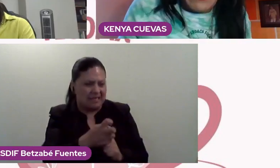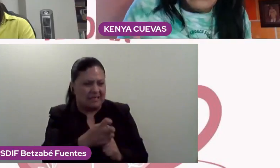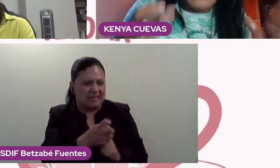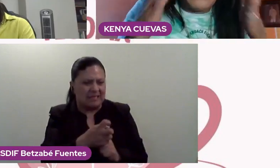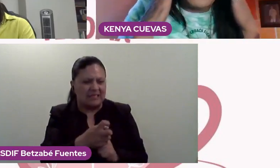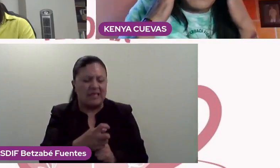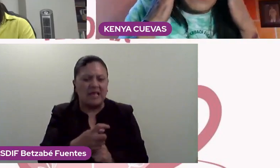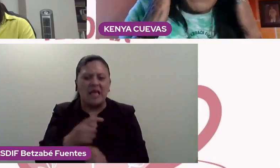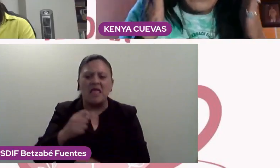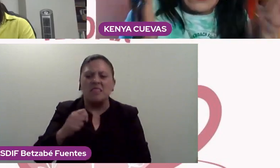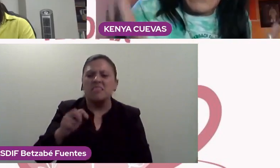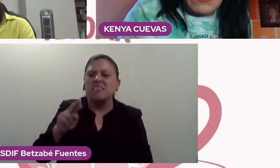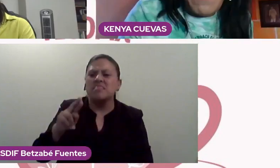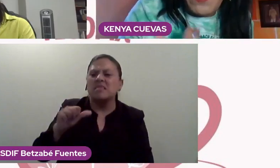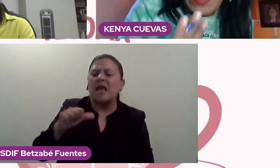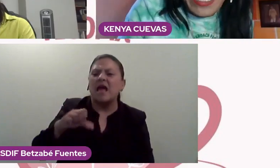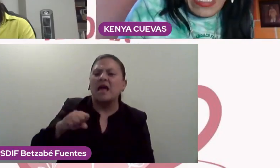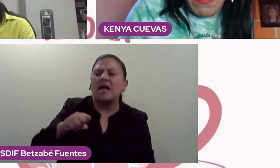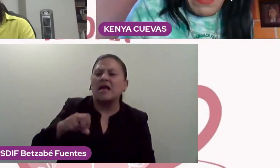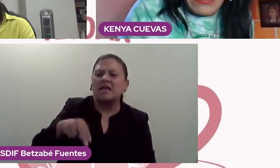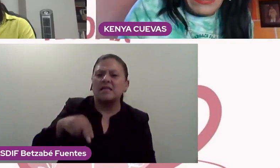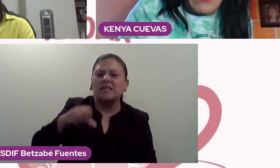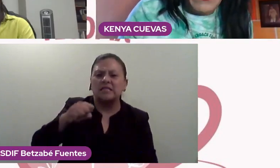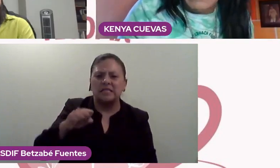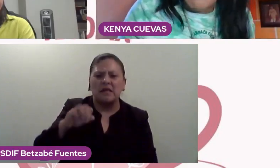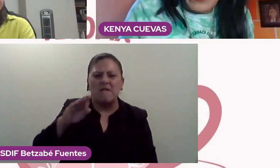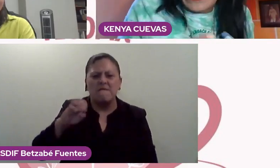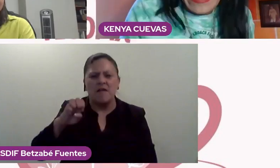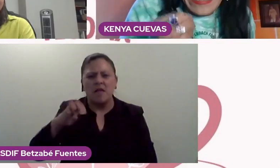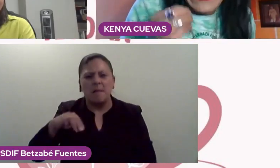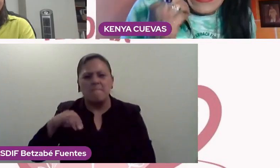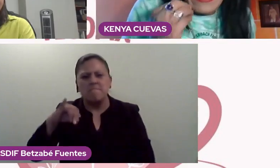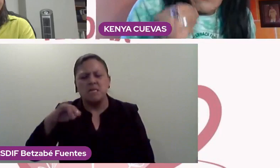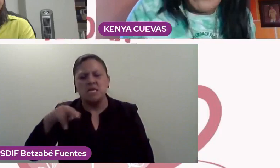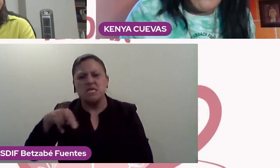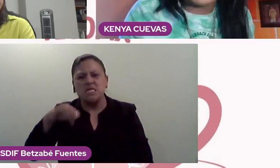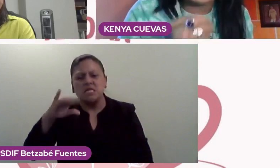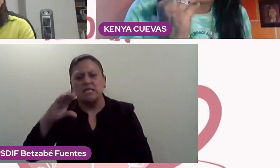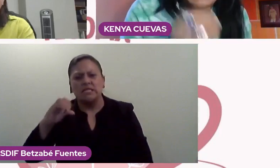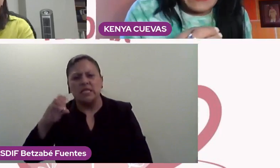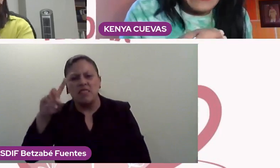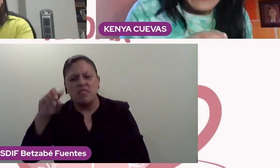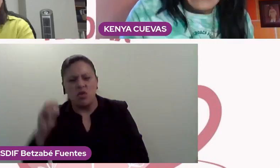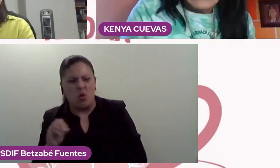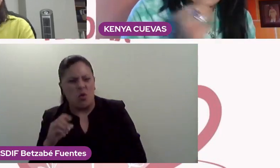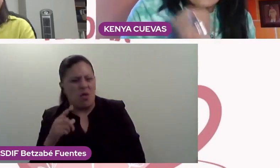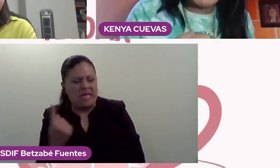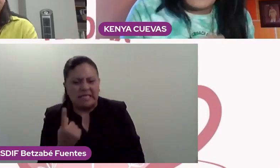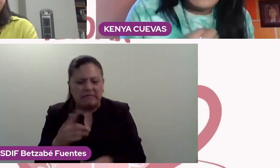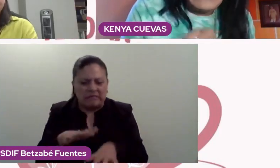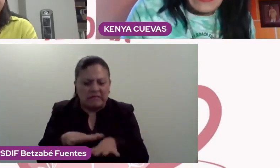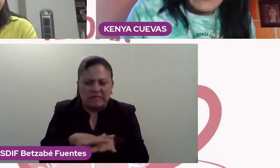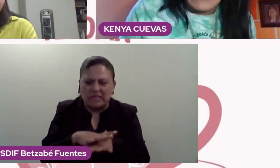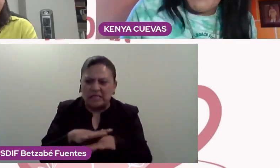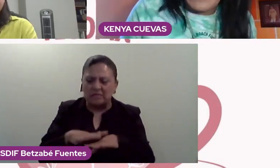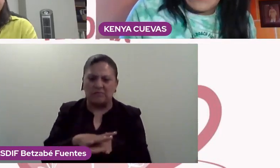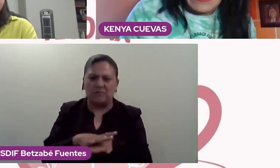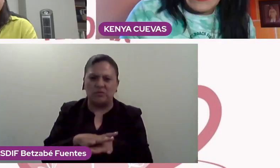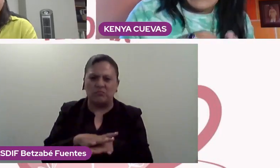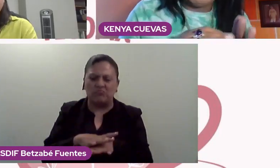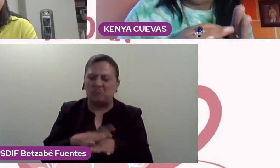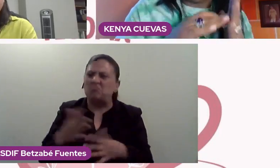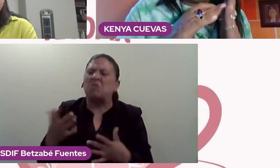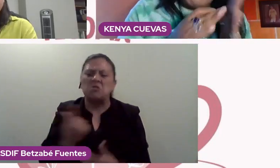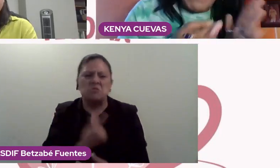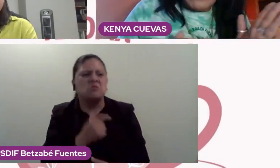ese momento. Los medios de comunicación decían, ¿por qué transfeminicidio? Porque es el asesinato a una mujer trans y que las mujeres trans, a pesar